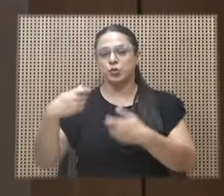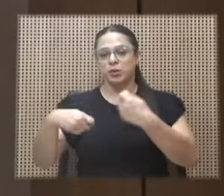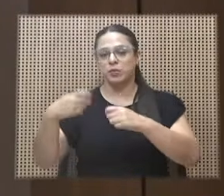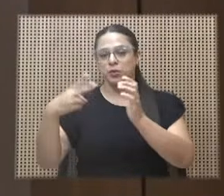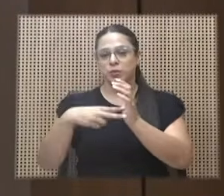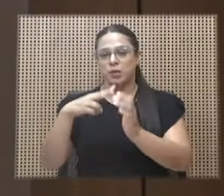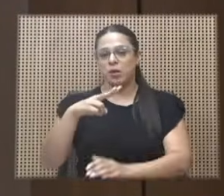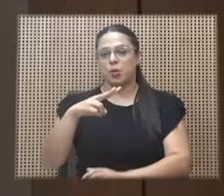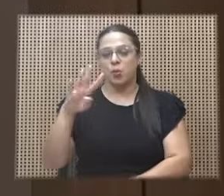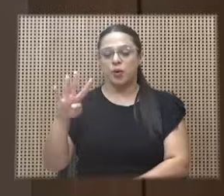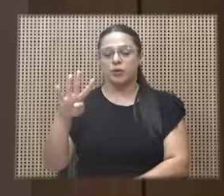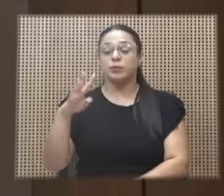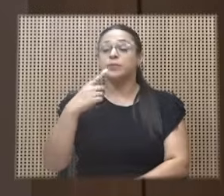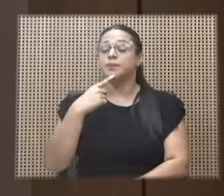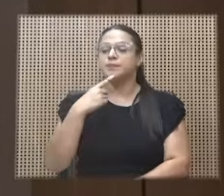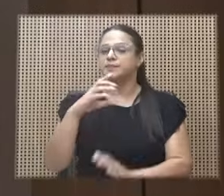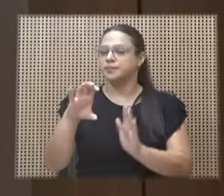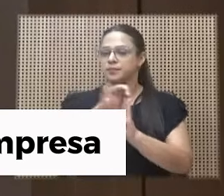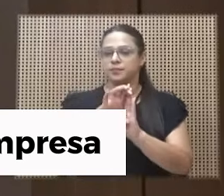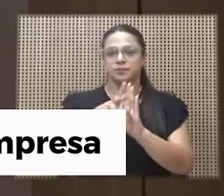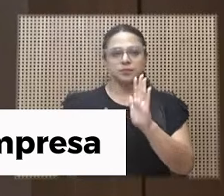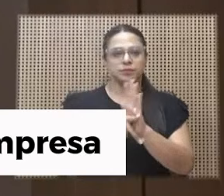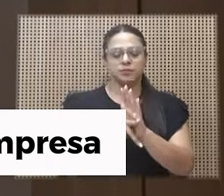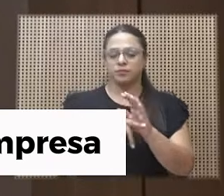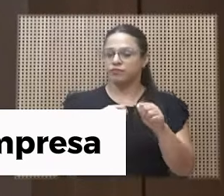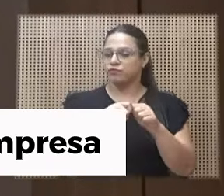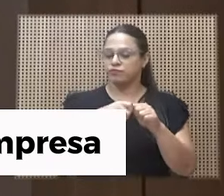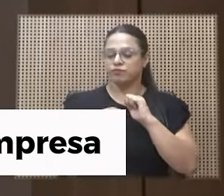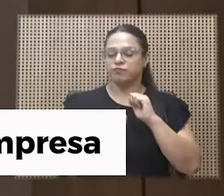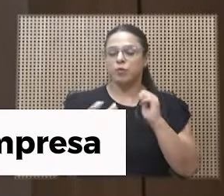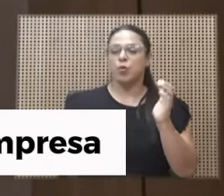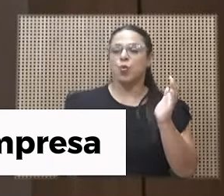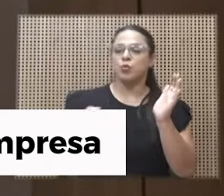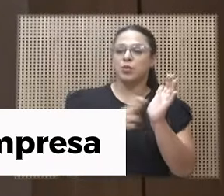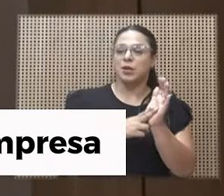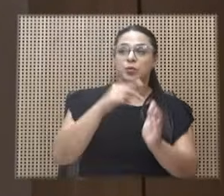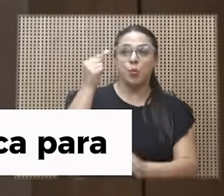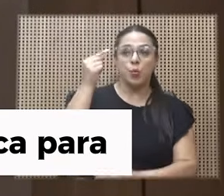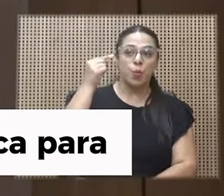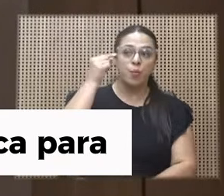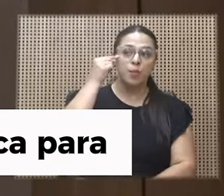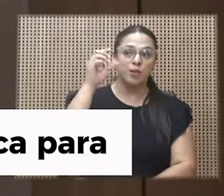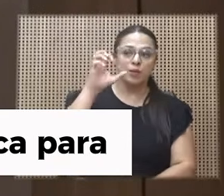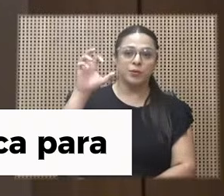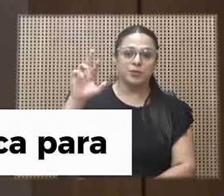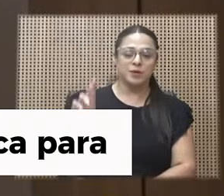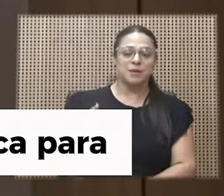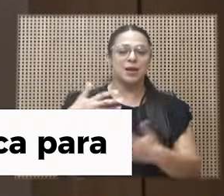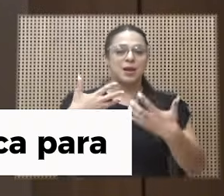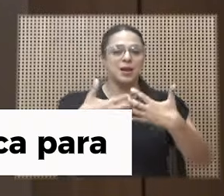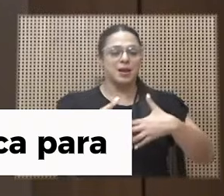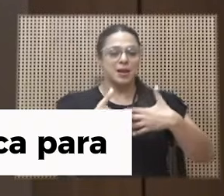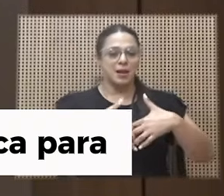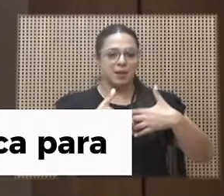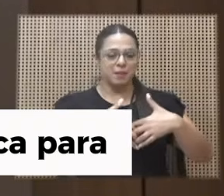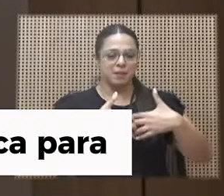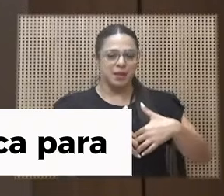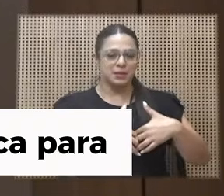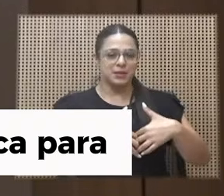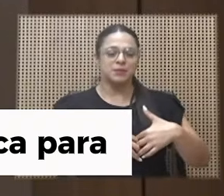inconstitucional el contrato entre el gobierno de Costa Rica y la empresa Management and Training de Costa